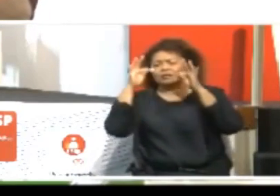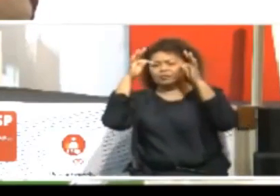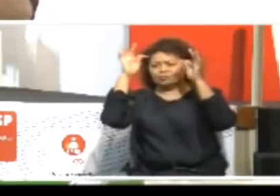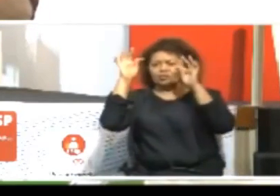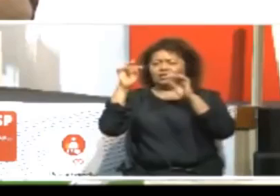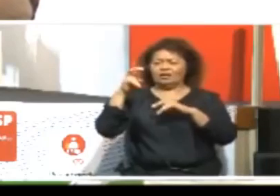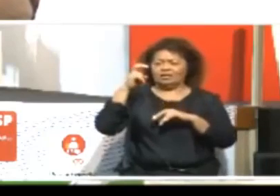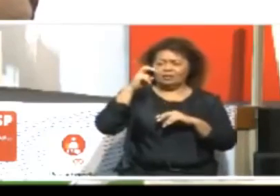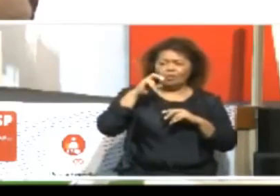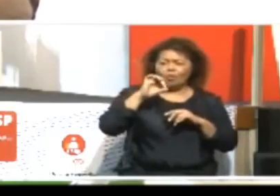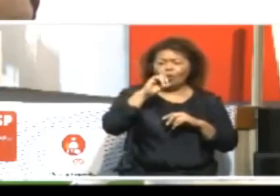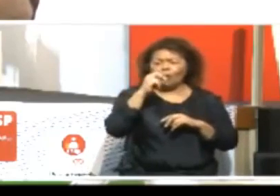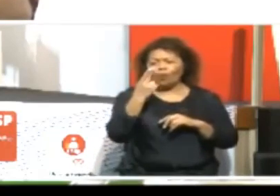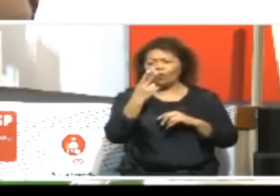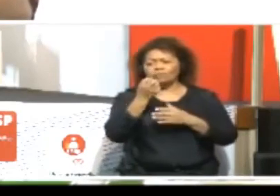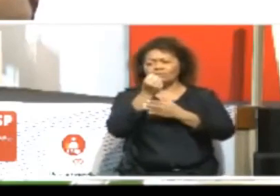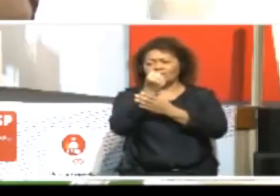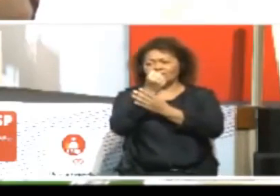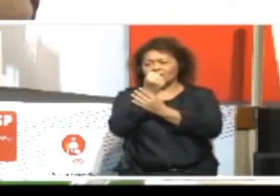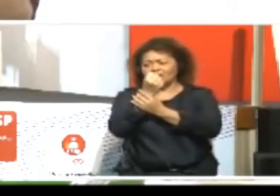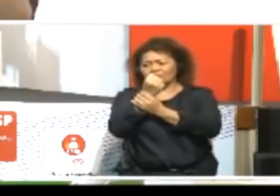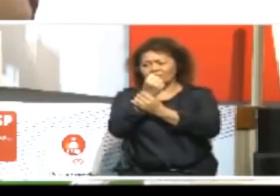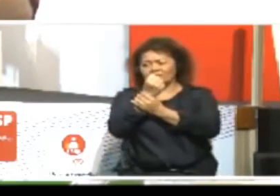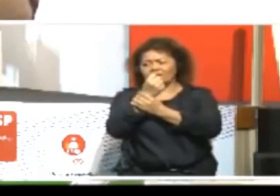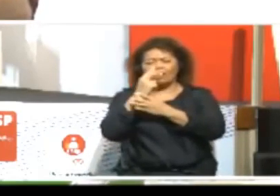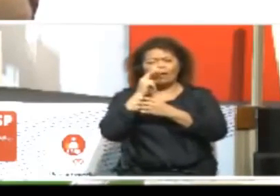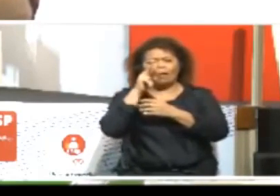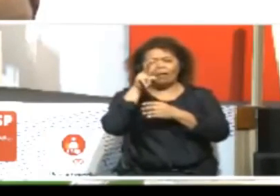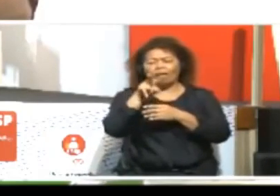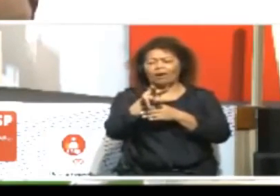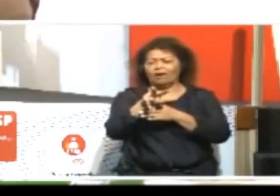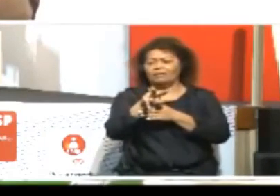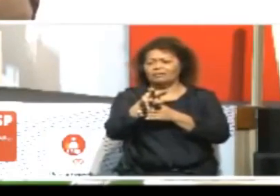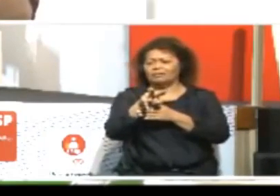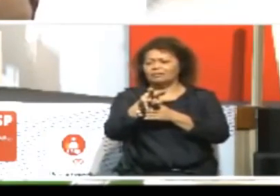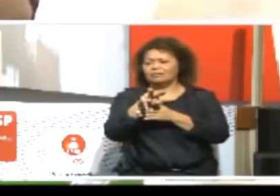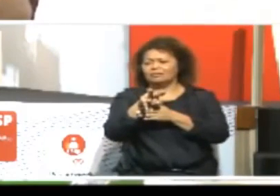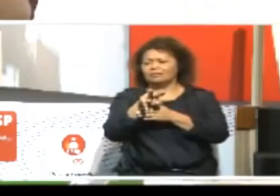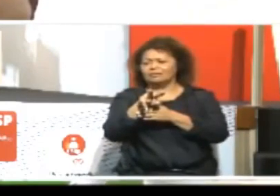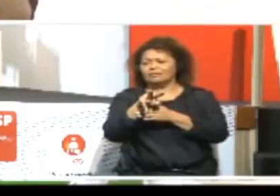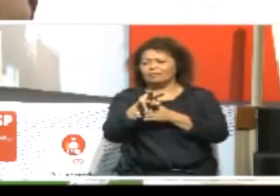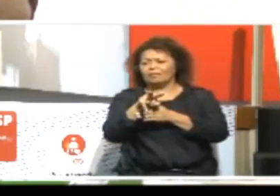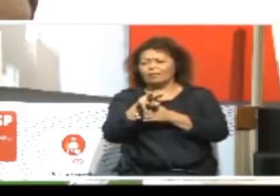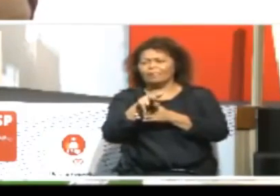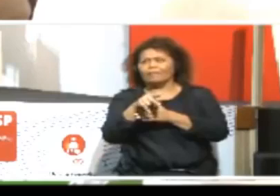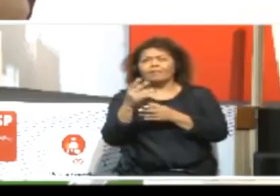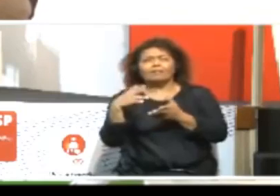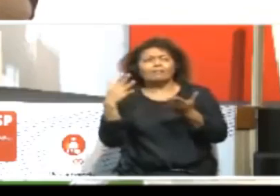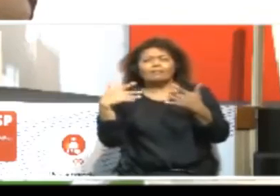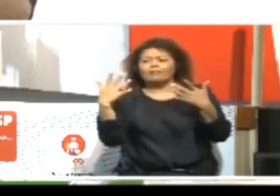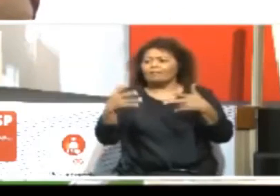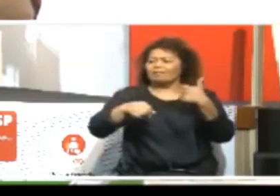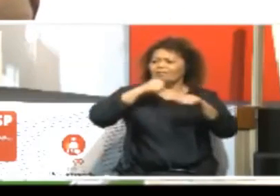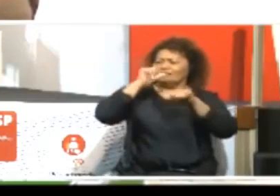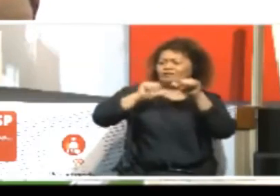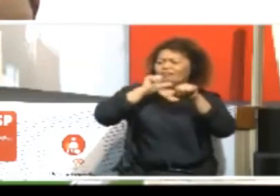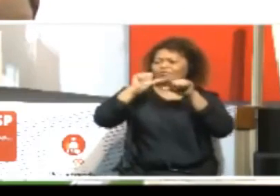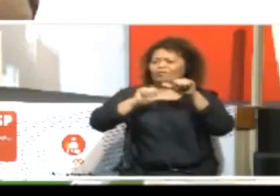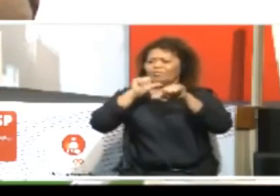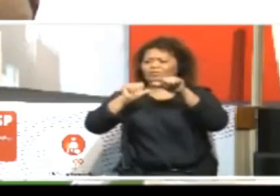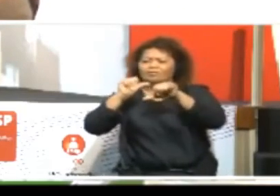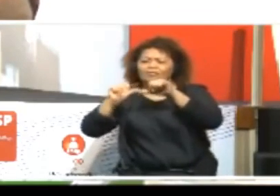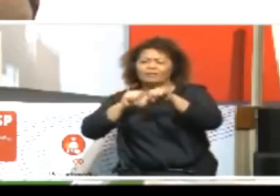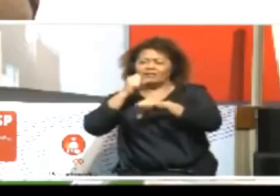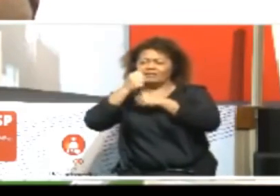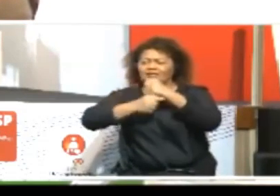uma segurança, inclusive olhando mais recentes transformações que